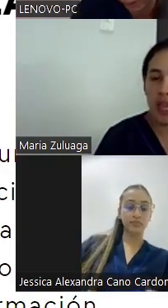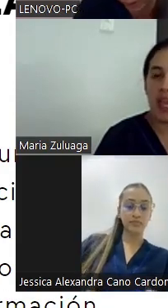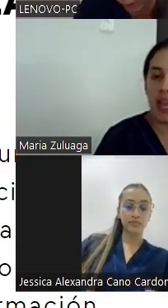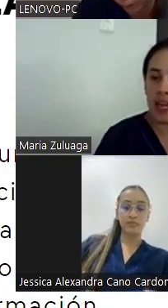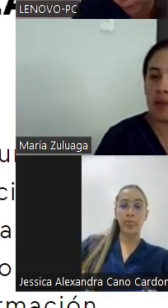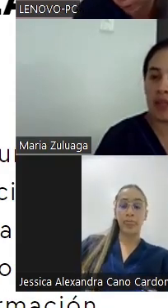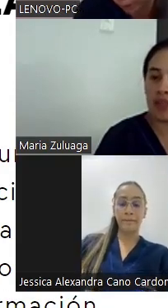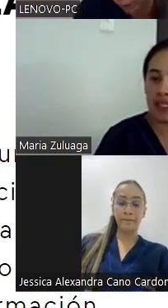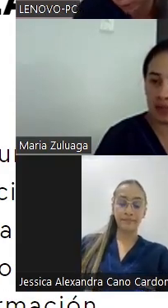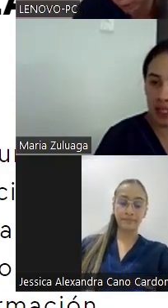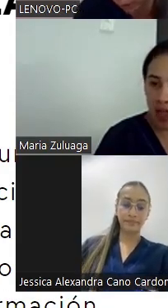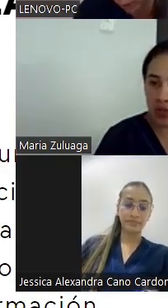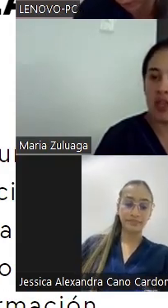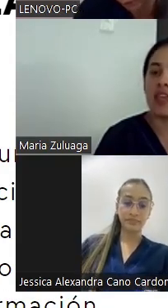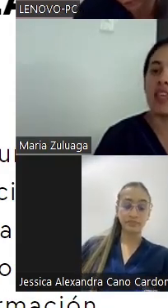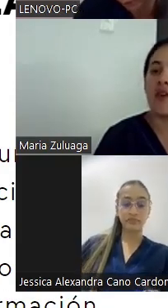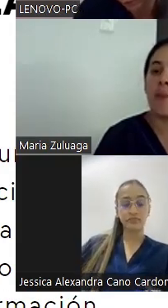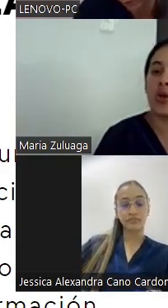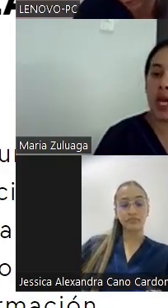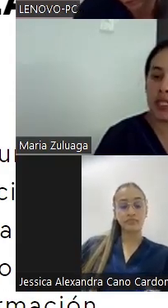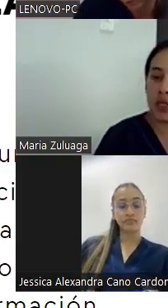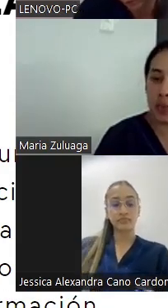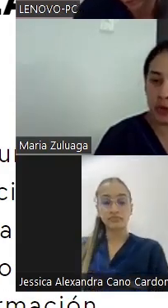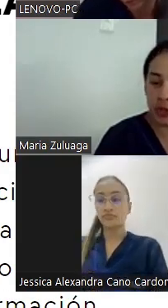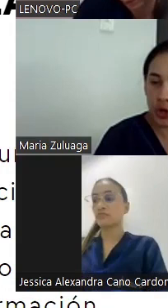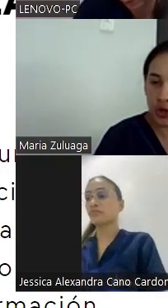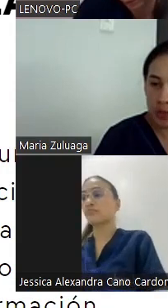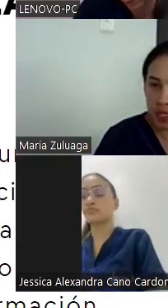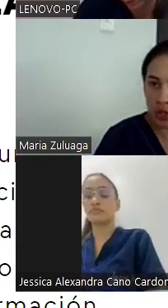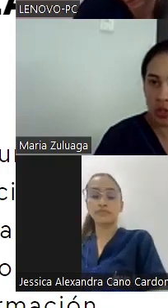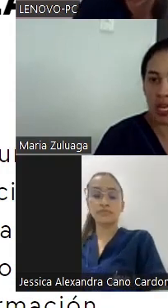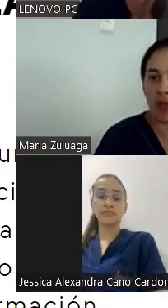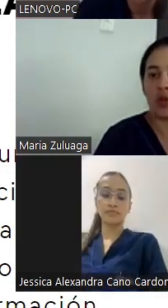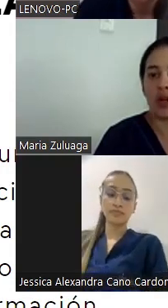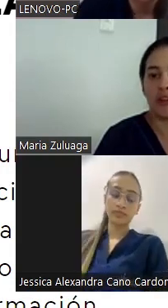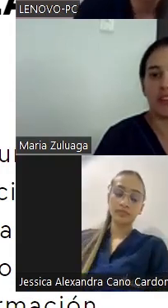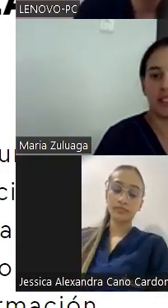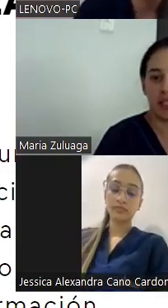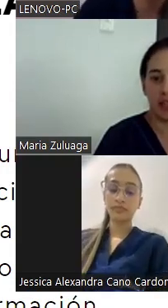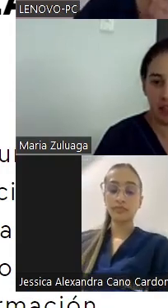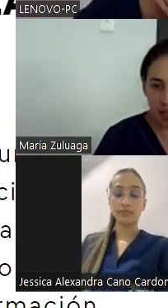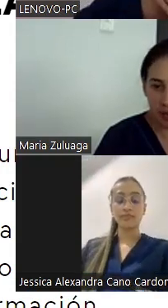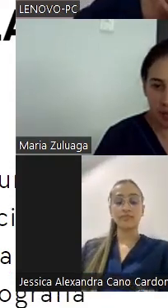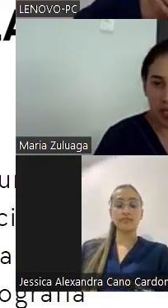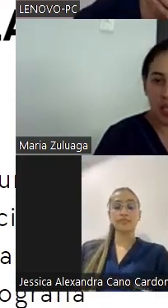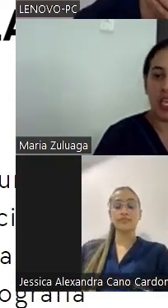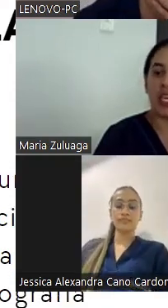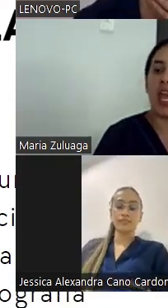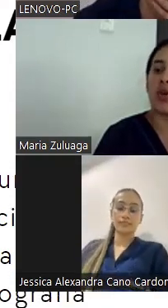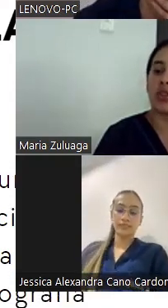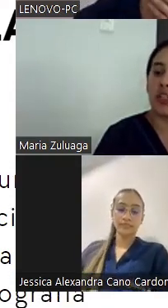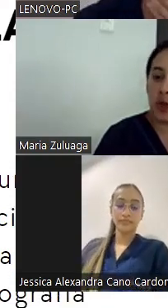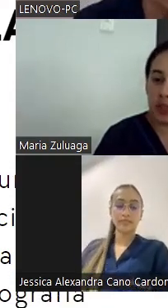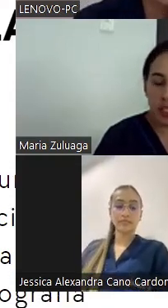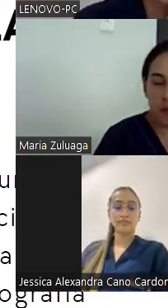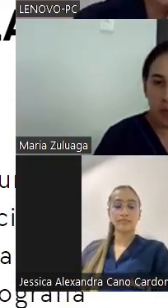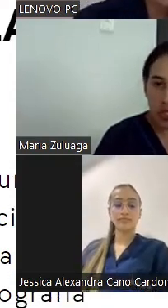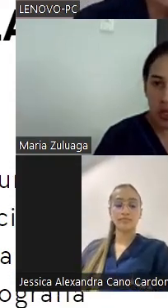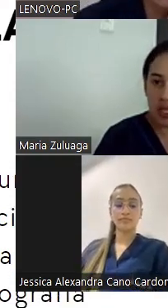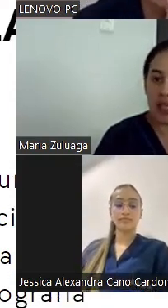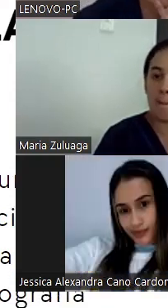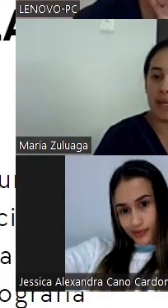científicos generalmente aceptados y debe apoyarse en un profundo conocimiento de la bibliografía científica y en otras fuentes